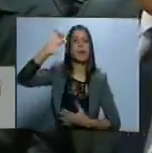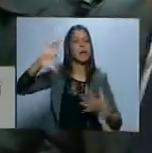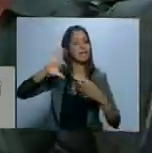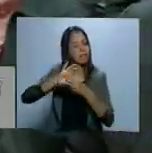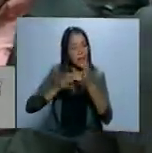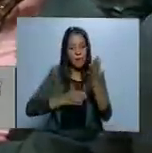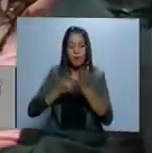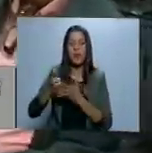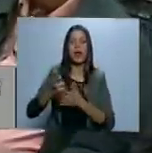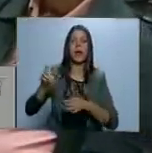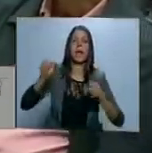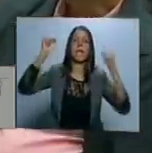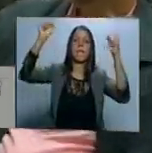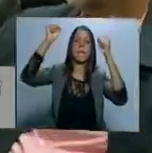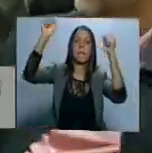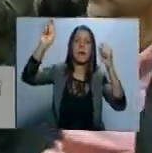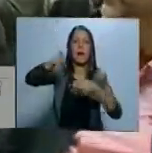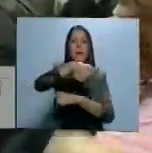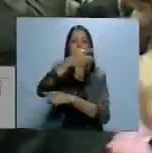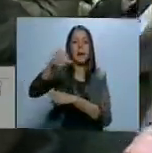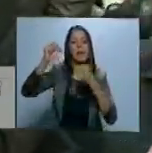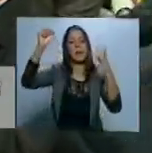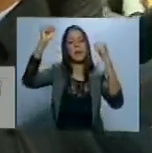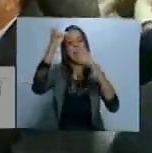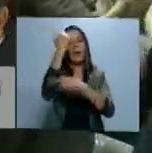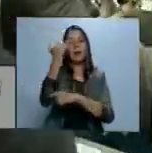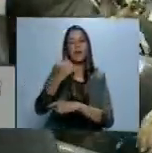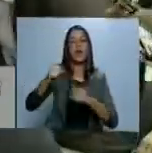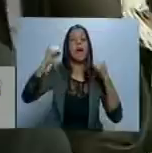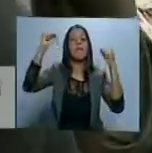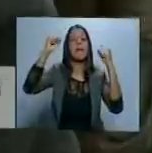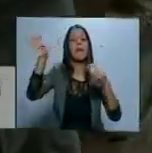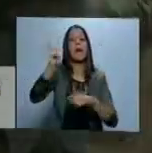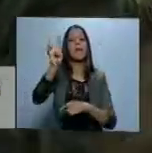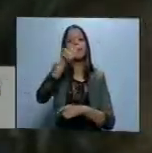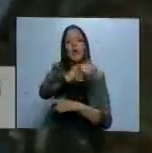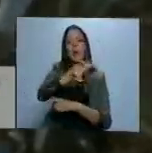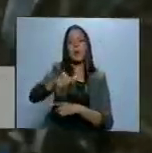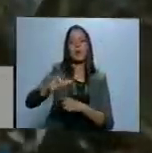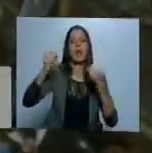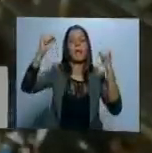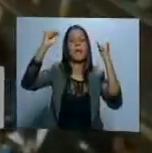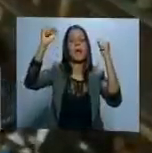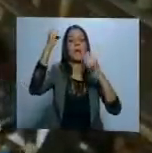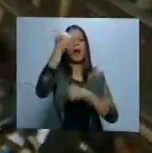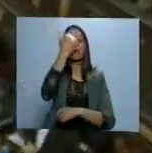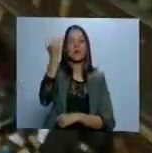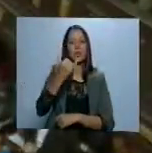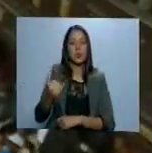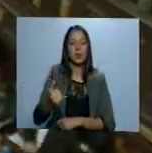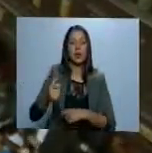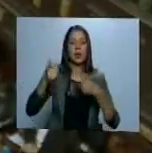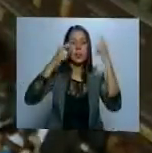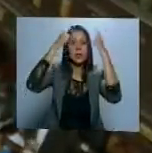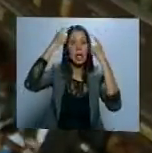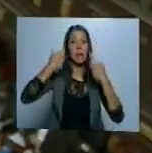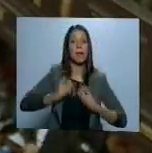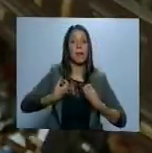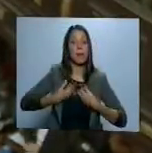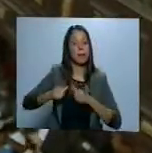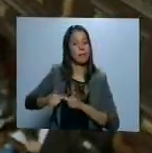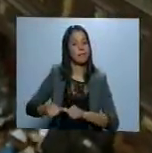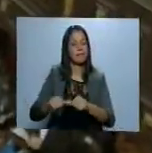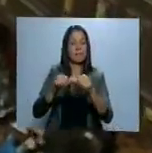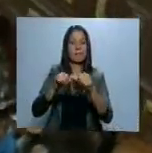Que viva la patria, que viva el Zulia, que vivan los venezolanos, que vivan los zulianos. Muchas gracias. Chávez vive, la patria sigue.